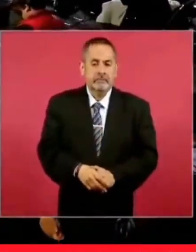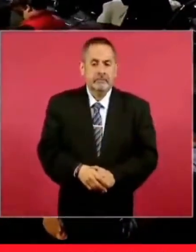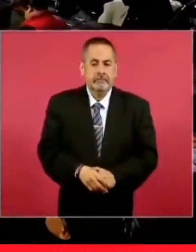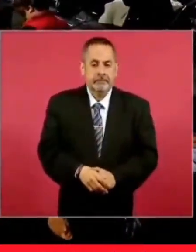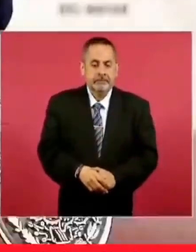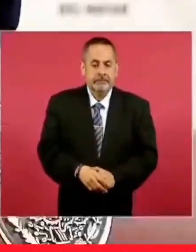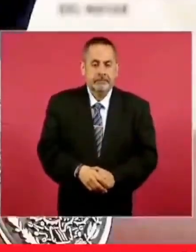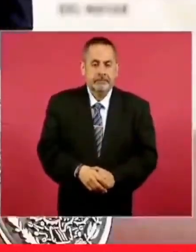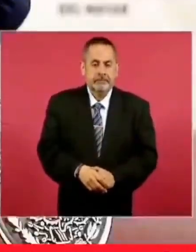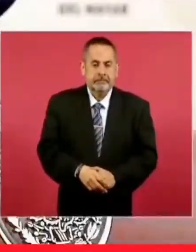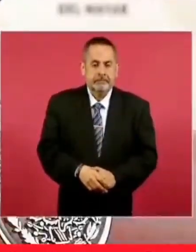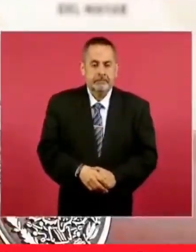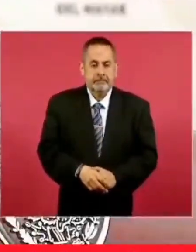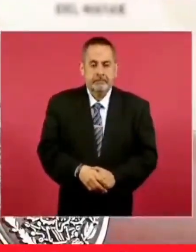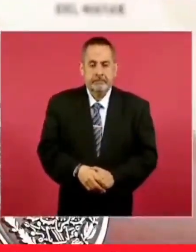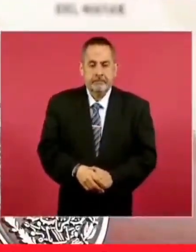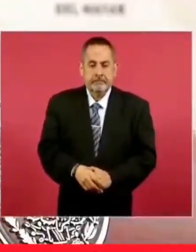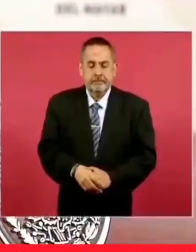Y los jefes